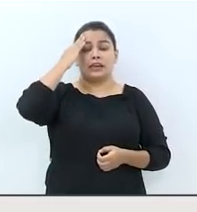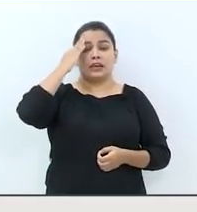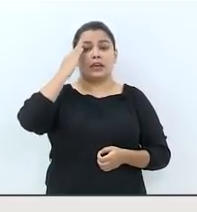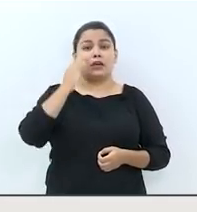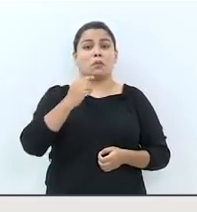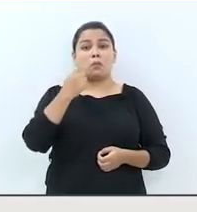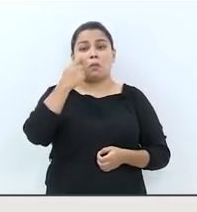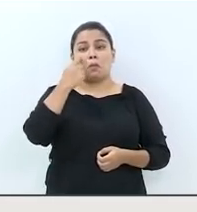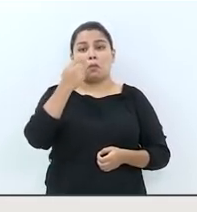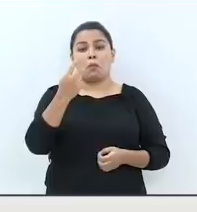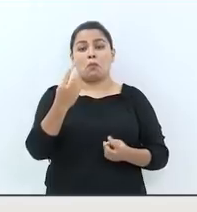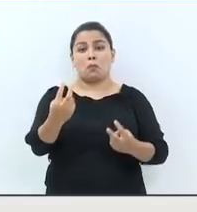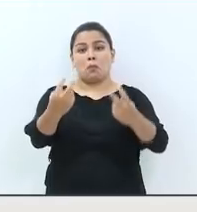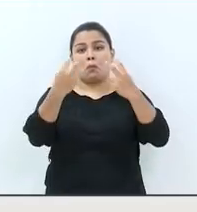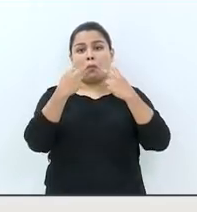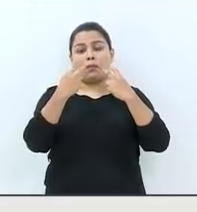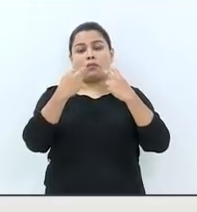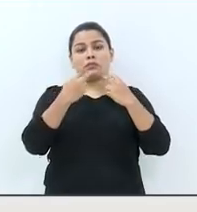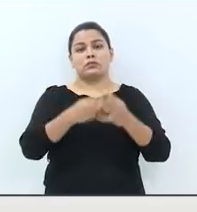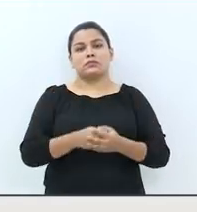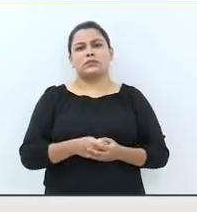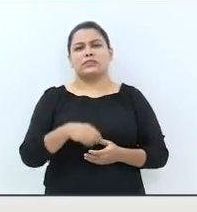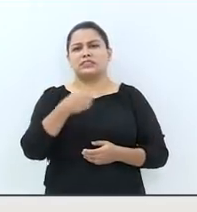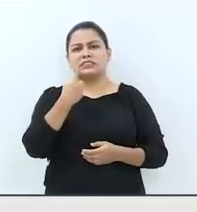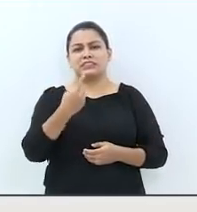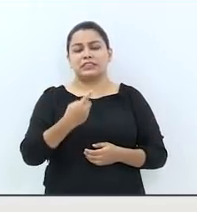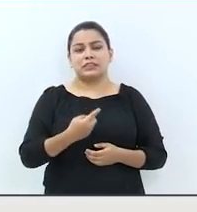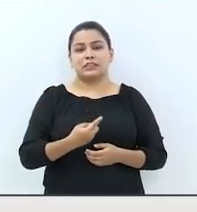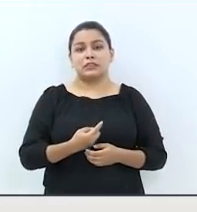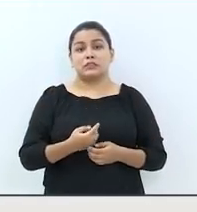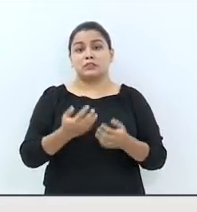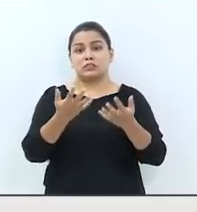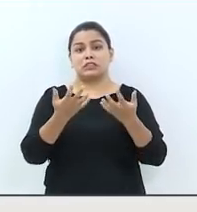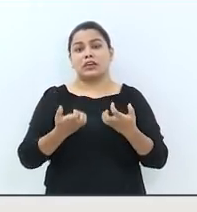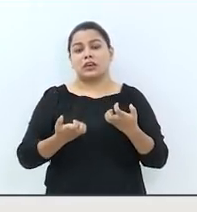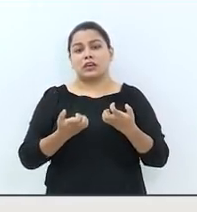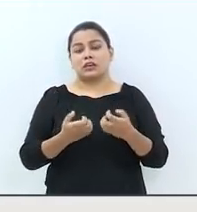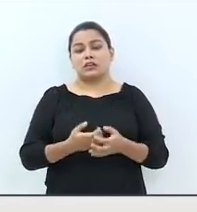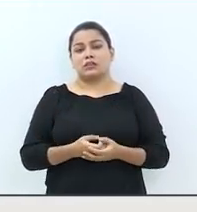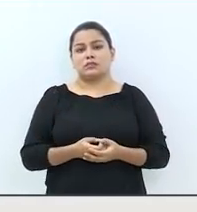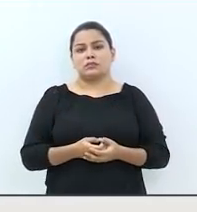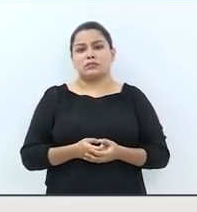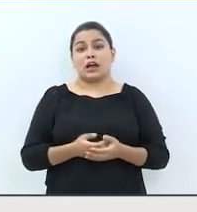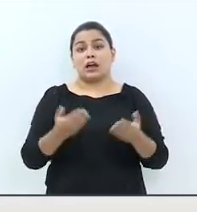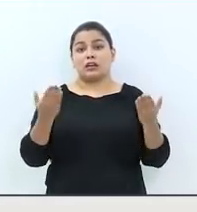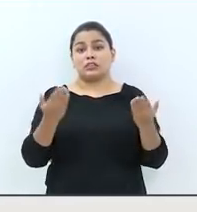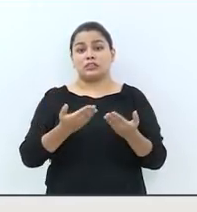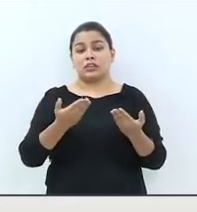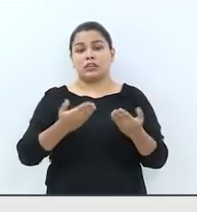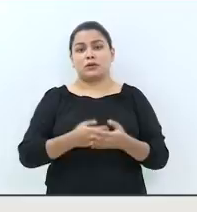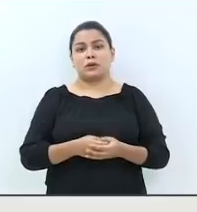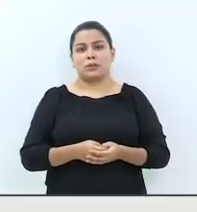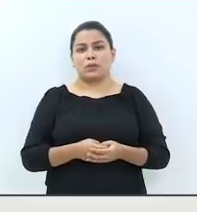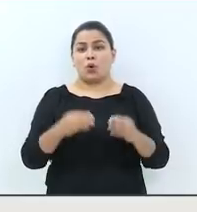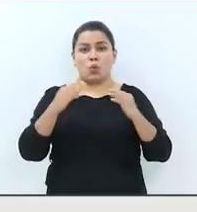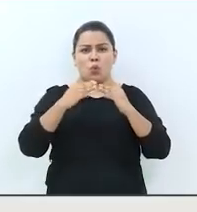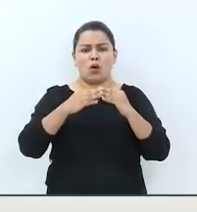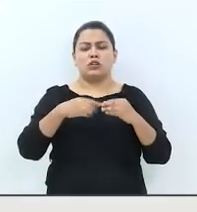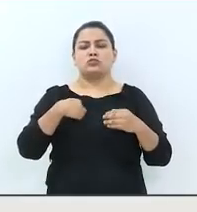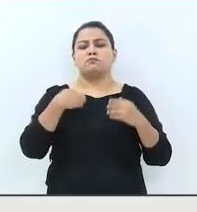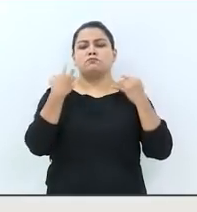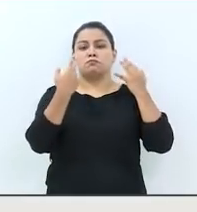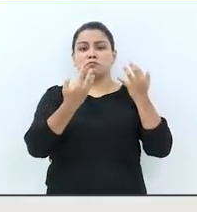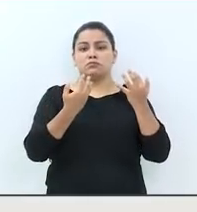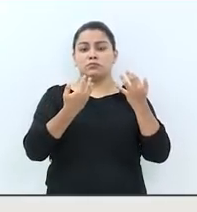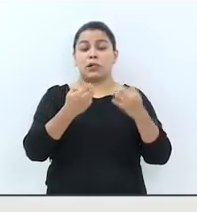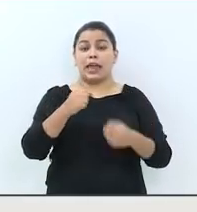que están viendo, que también quizás son kinestésicos como yo y se quieran estar moviendo, creo que es válido hacerlo. Así que espero que esto